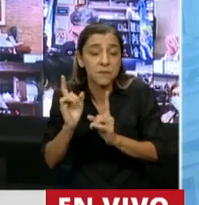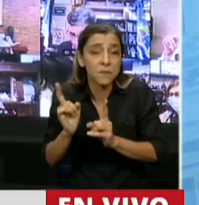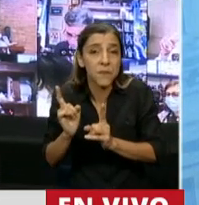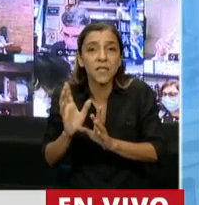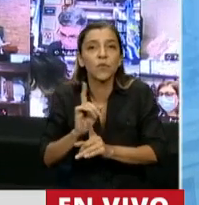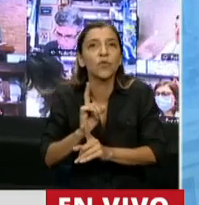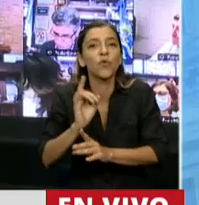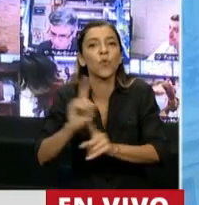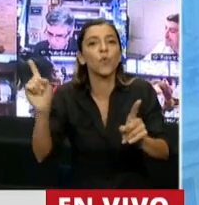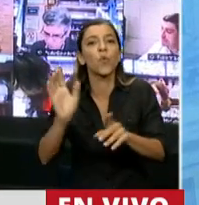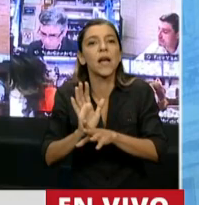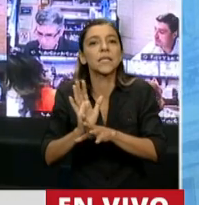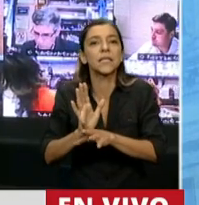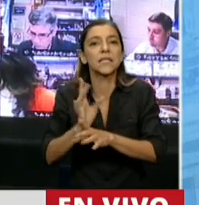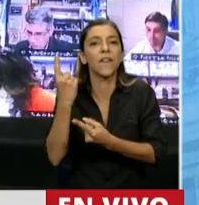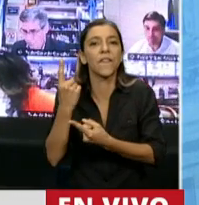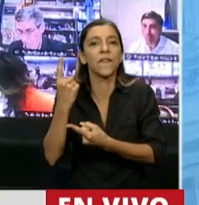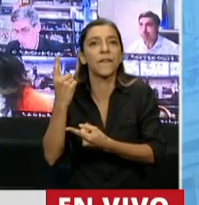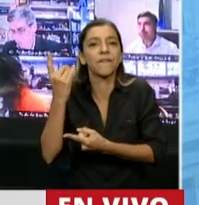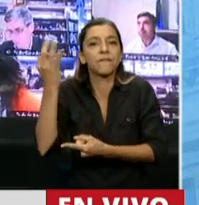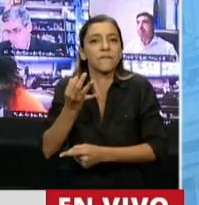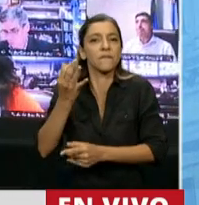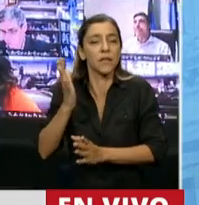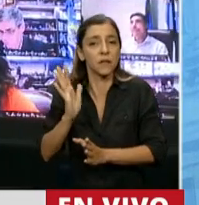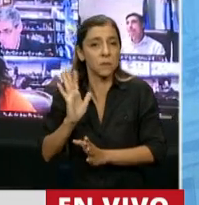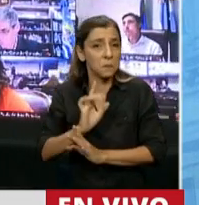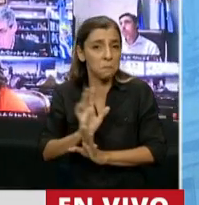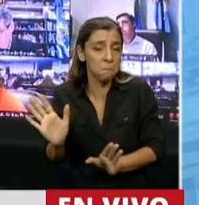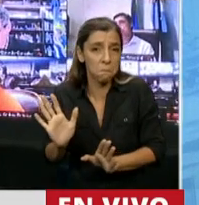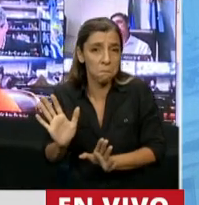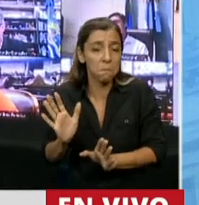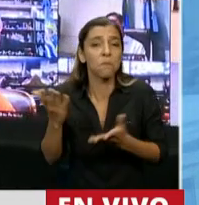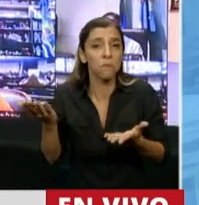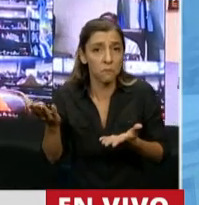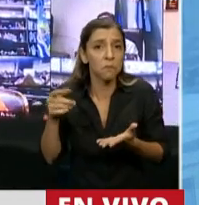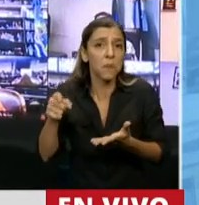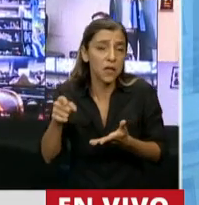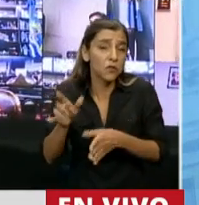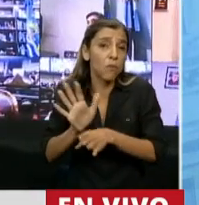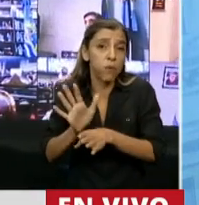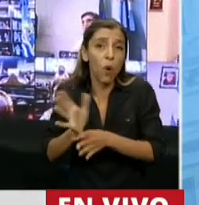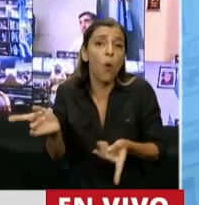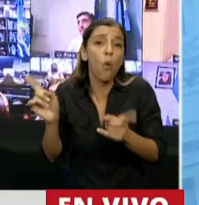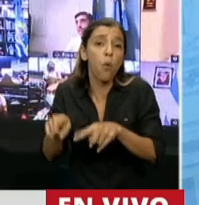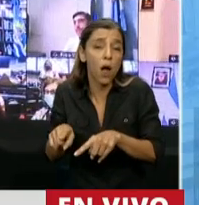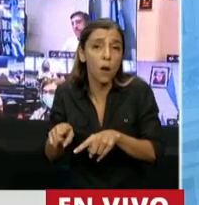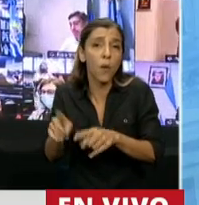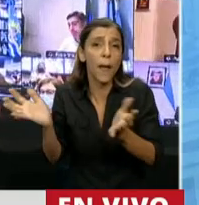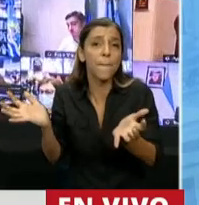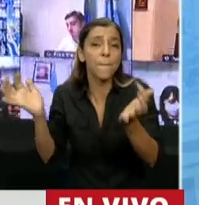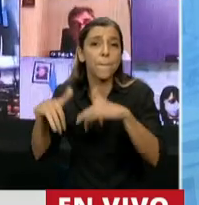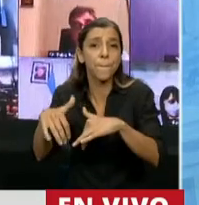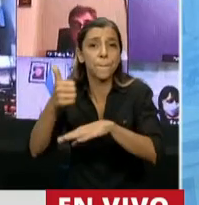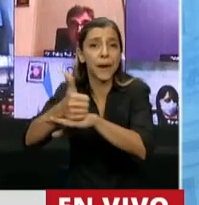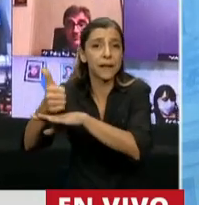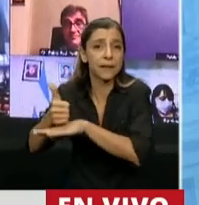la excepcionalidad y que es la presencialidad. Por eso que desde el minuto cero de este día no hay